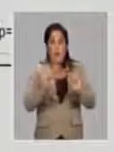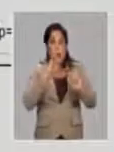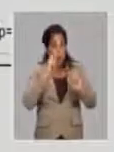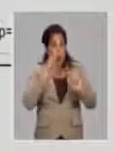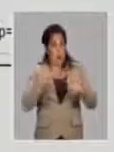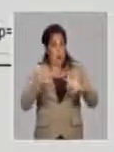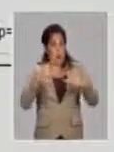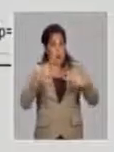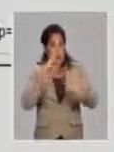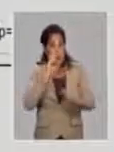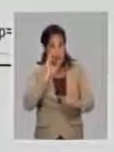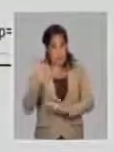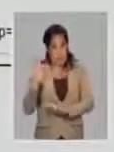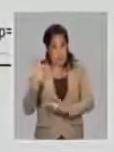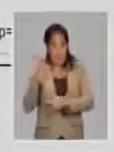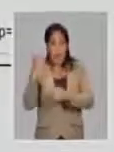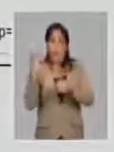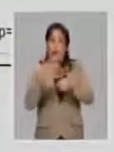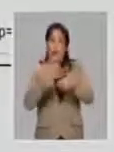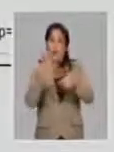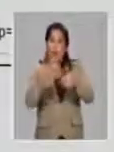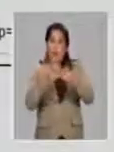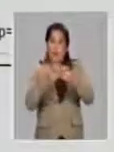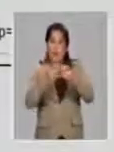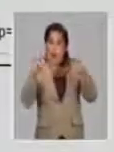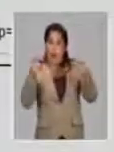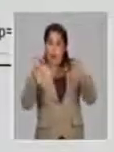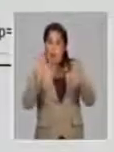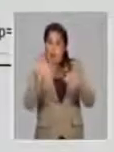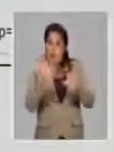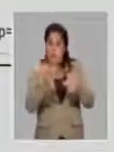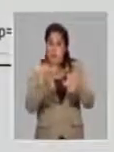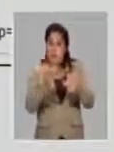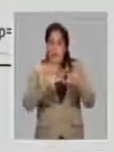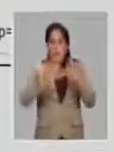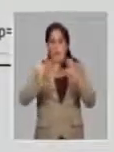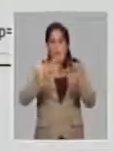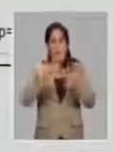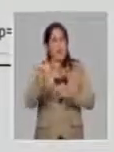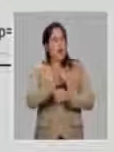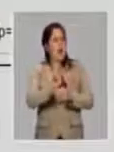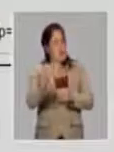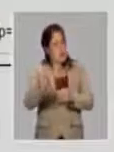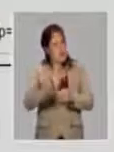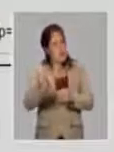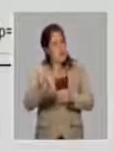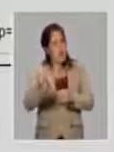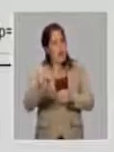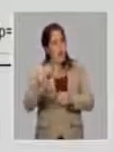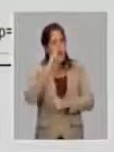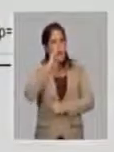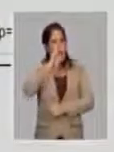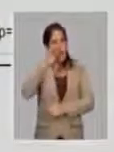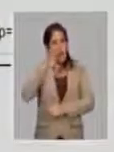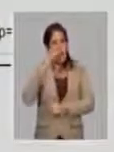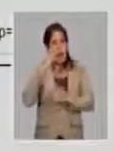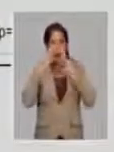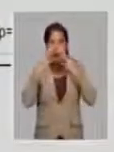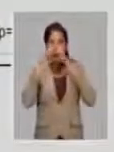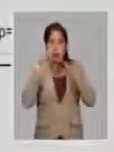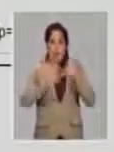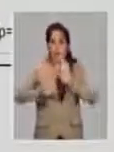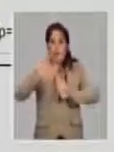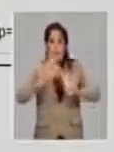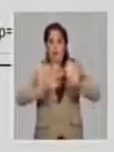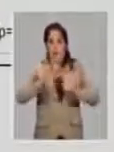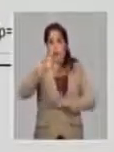se ve nuevamente a la derecha, la dosis más alta con este esquema de inmunización también resulta con niveles muy altos,